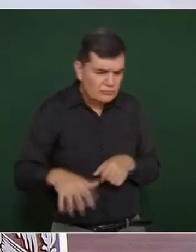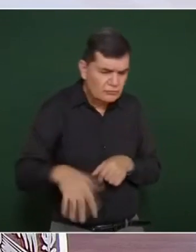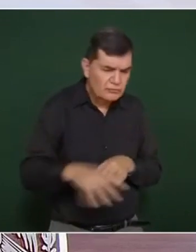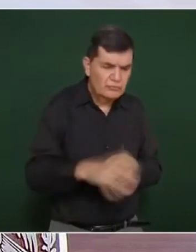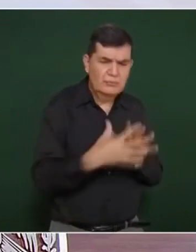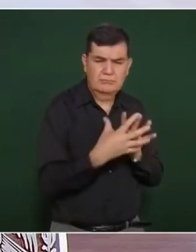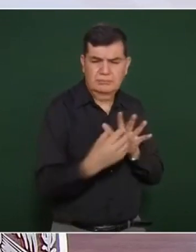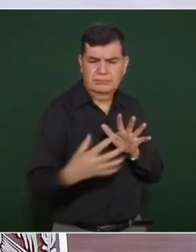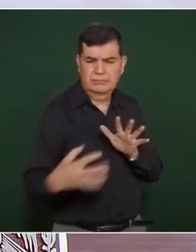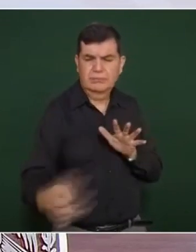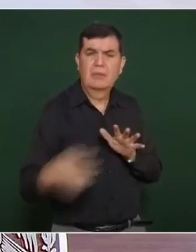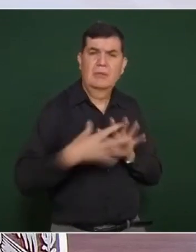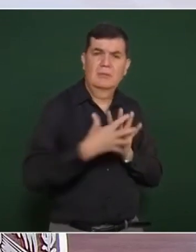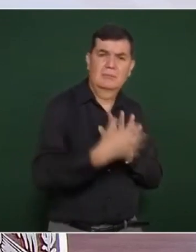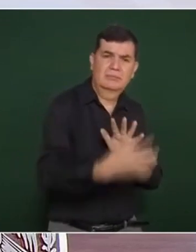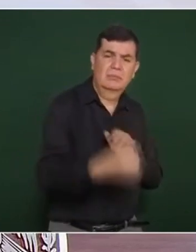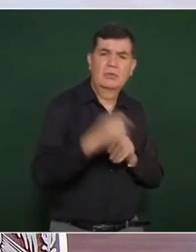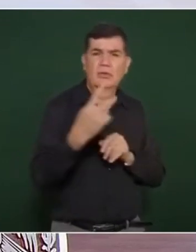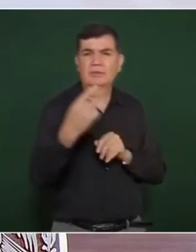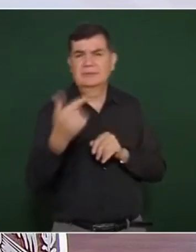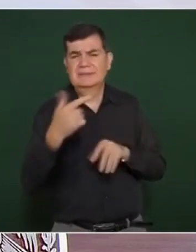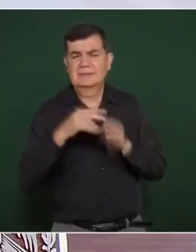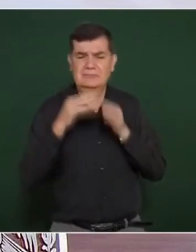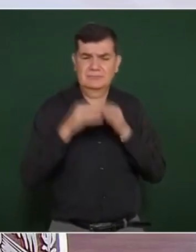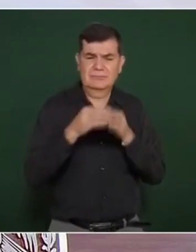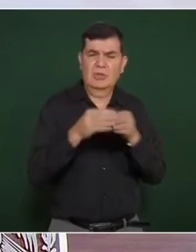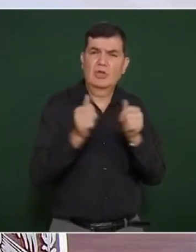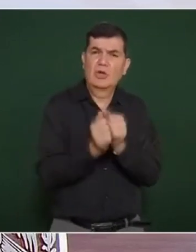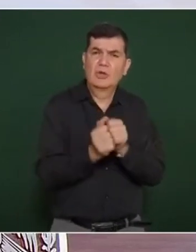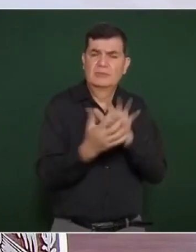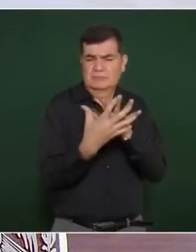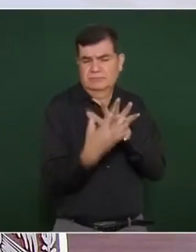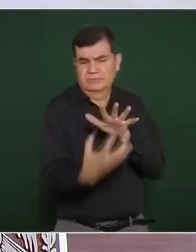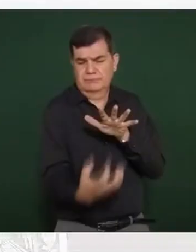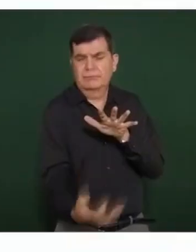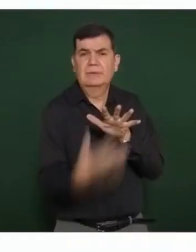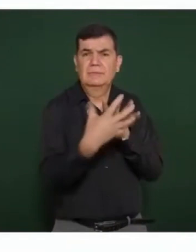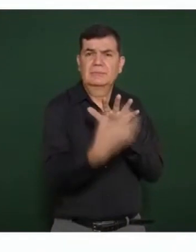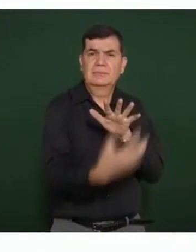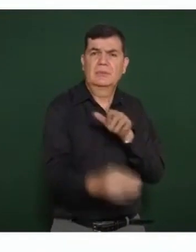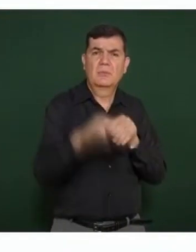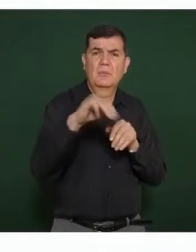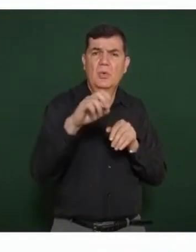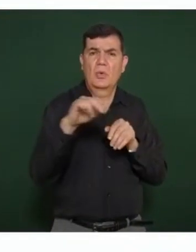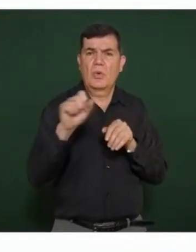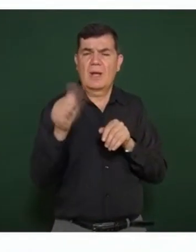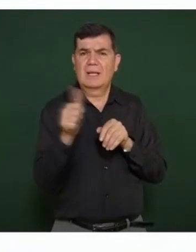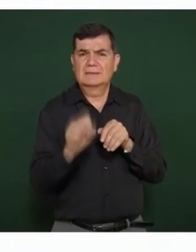ecosondas multi-AS 2, 7 embarcaciones que traen ecosondas mono-AS.